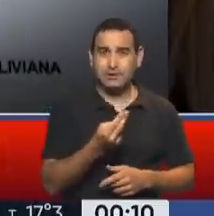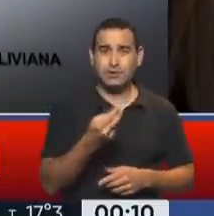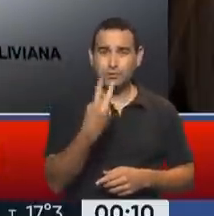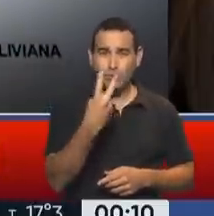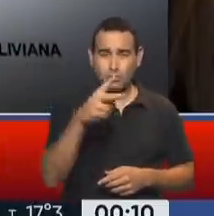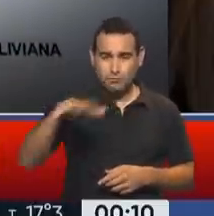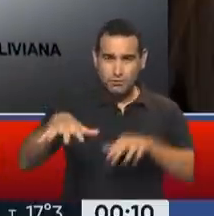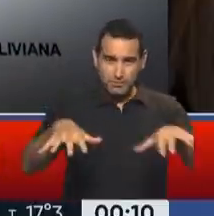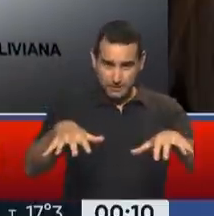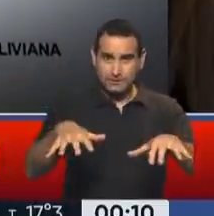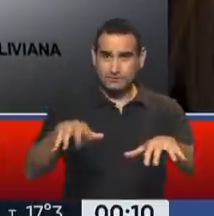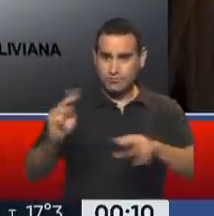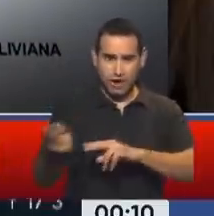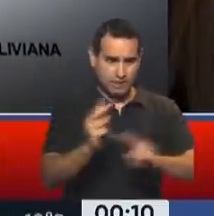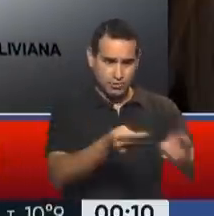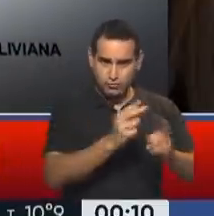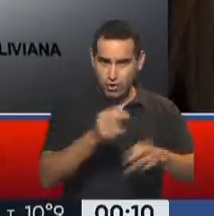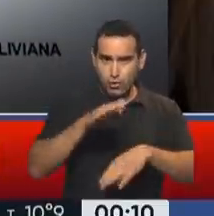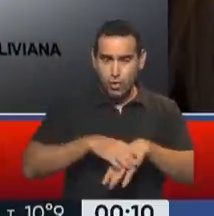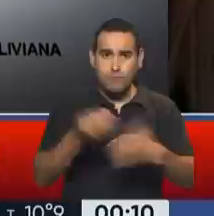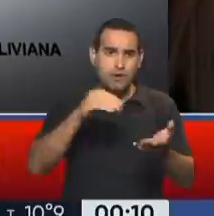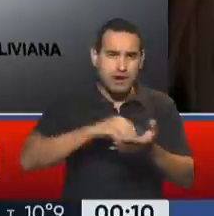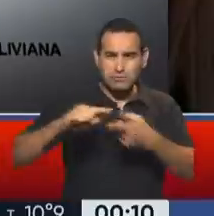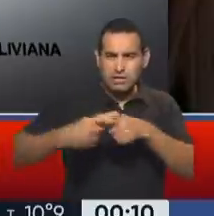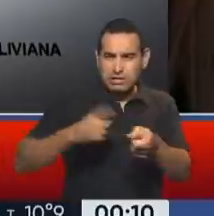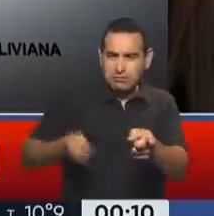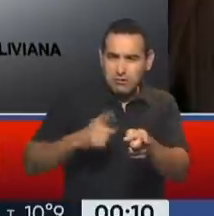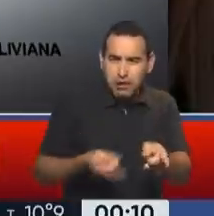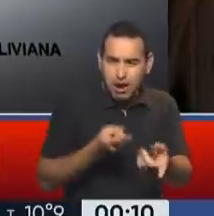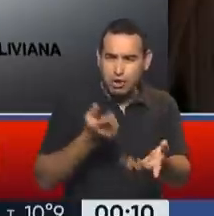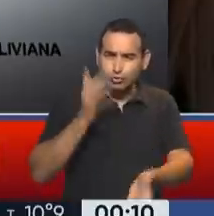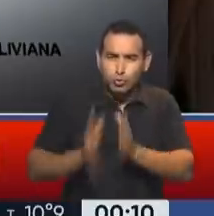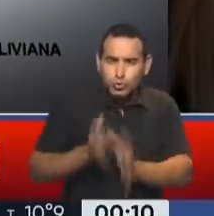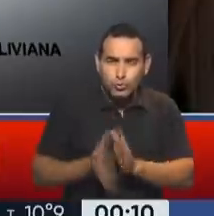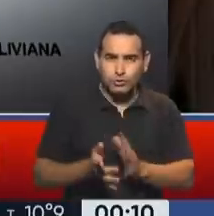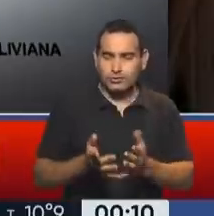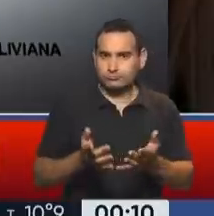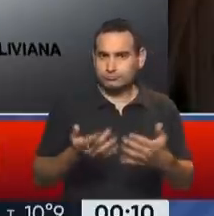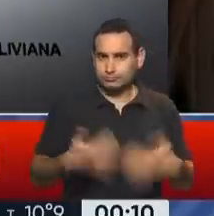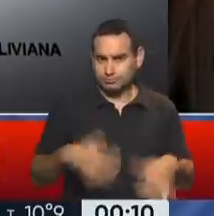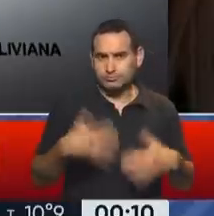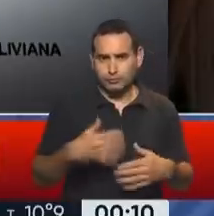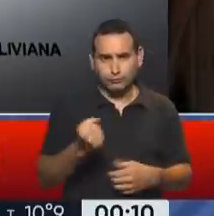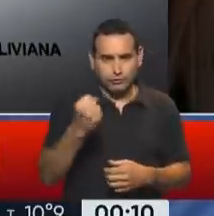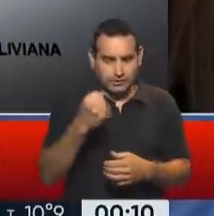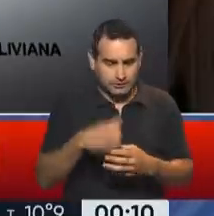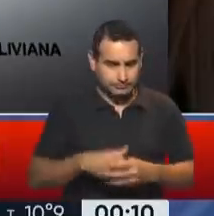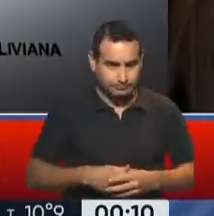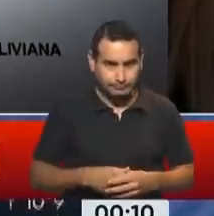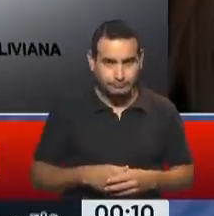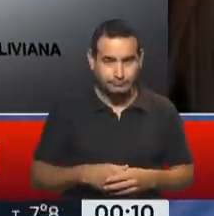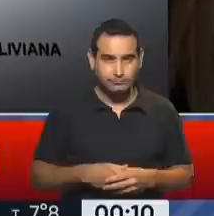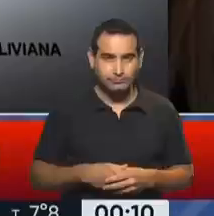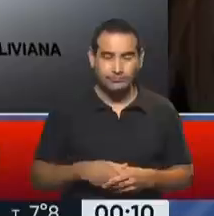Sacaba y de Sencata, persecución política, torturas, ¿no?, represión a diferentes niveles.